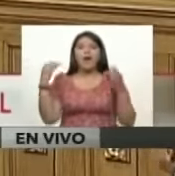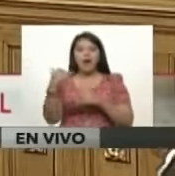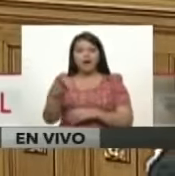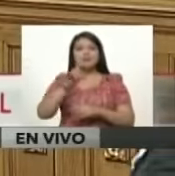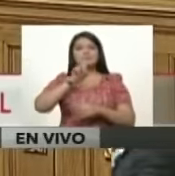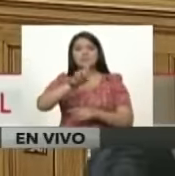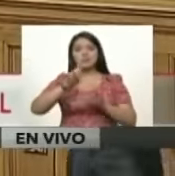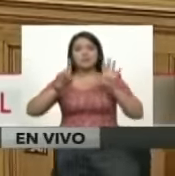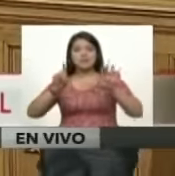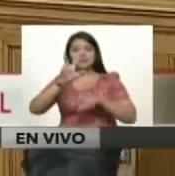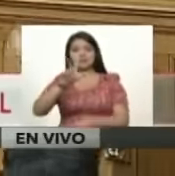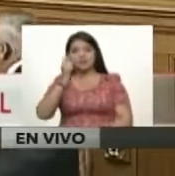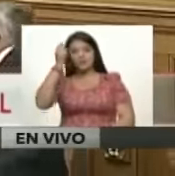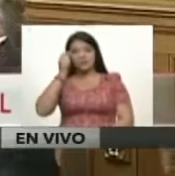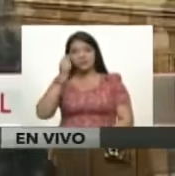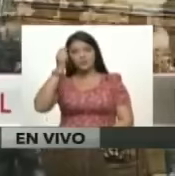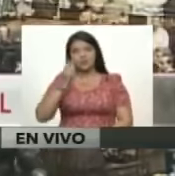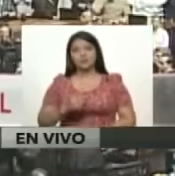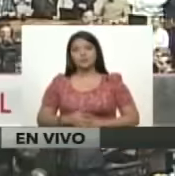163 diputados.